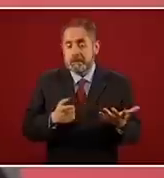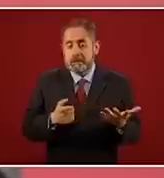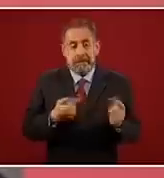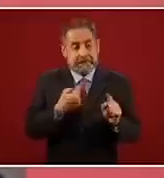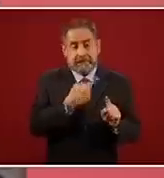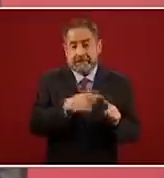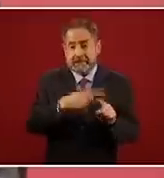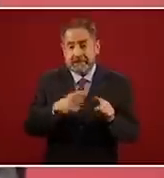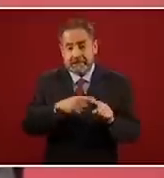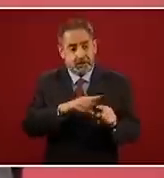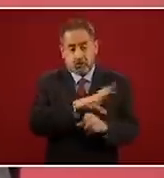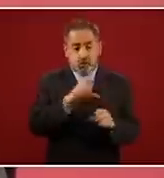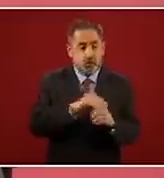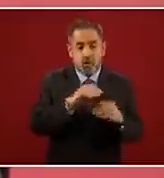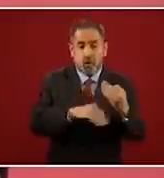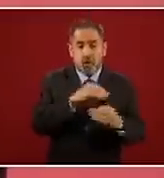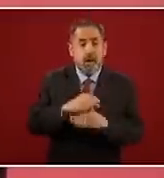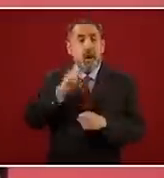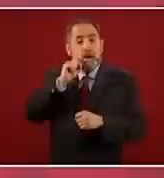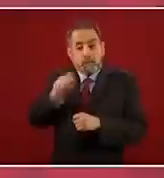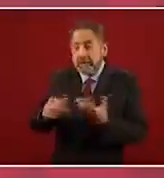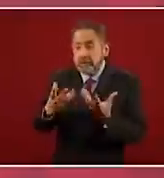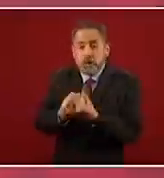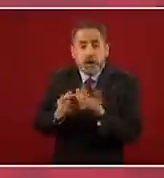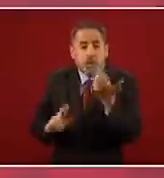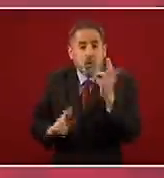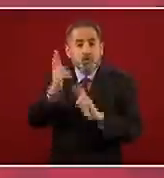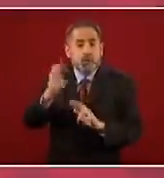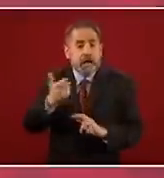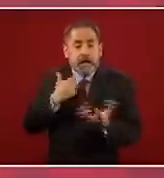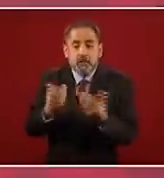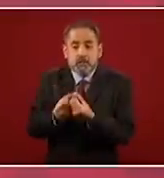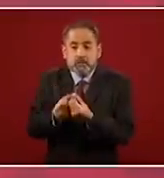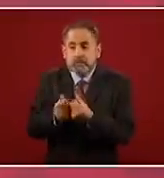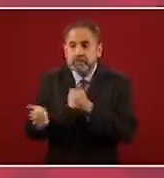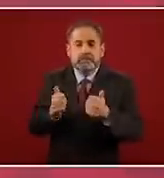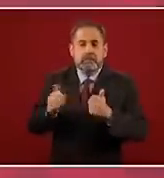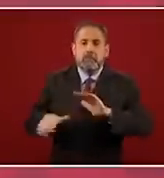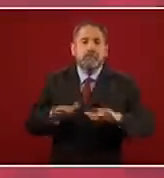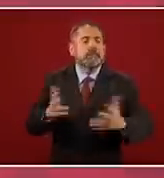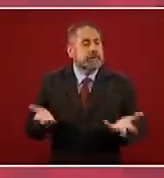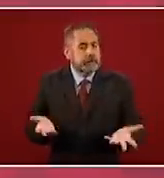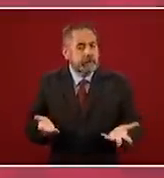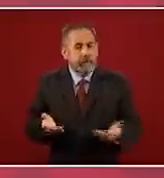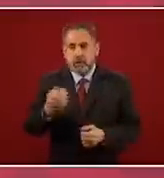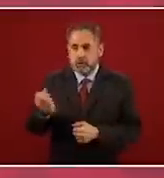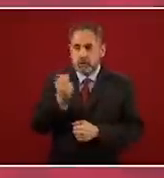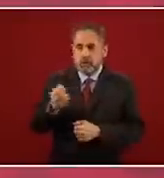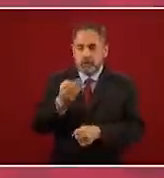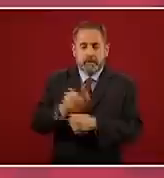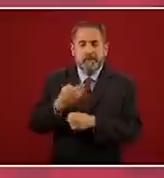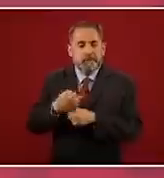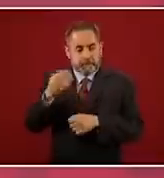y todos venían del movimiento revolucionario. Eso, afortunadamente, ahora, toda